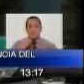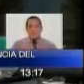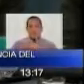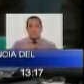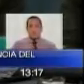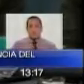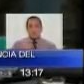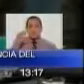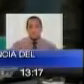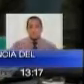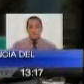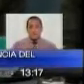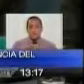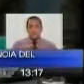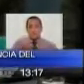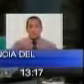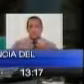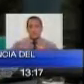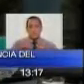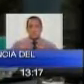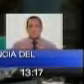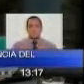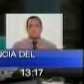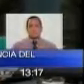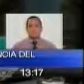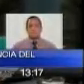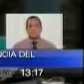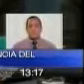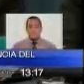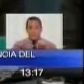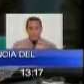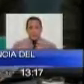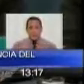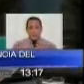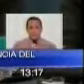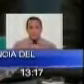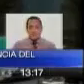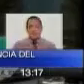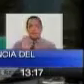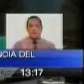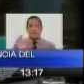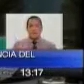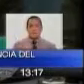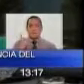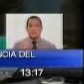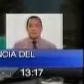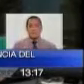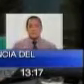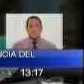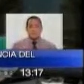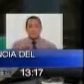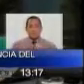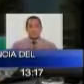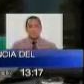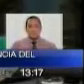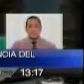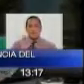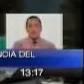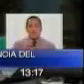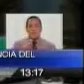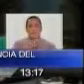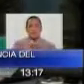eficaz administración de justicia. Eso dice la ley orgánica del Ministerio de Justicia, la ley